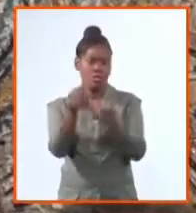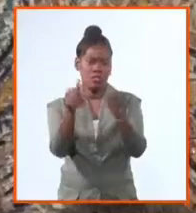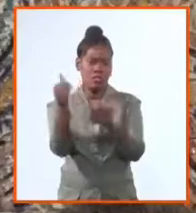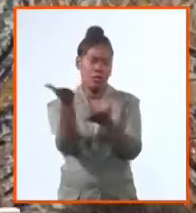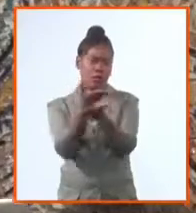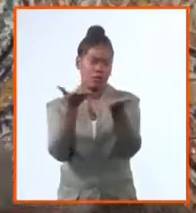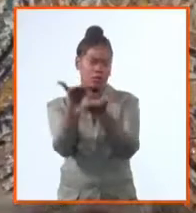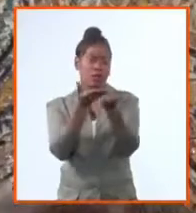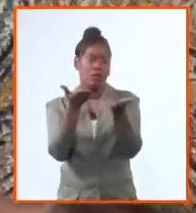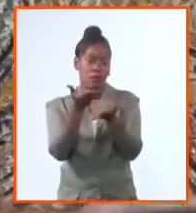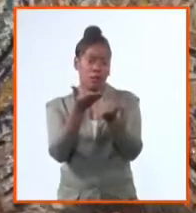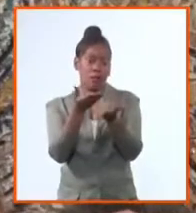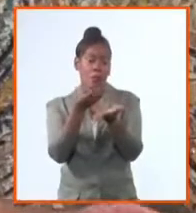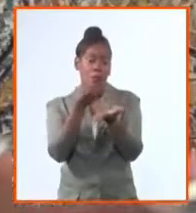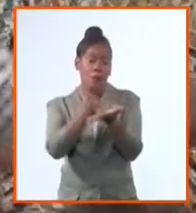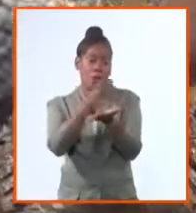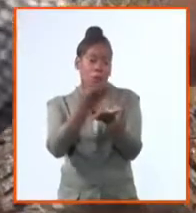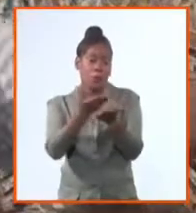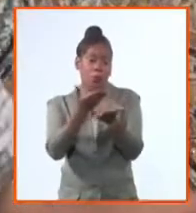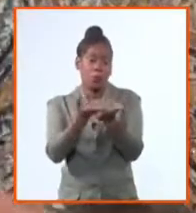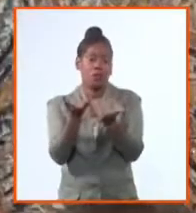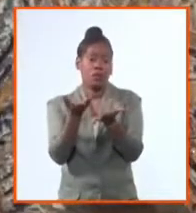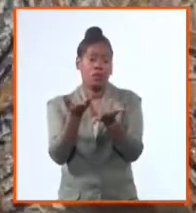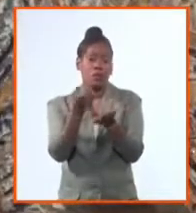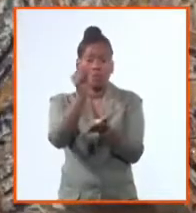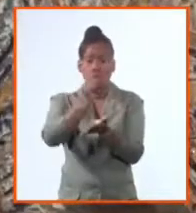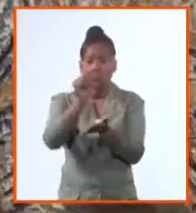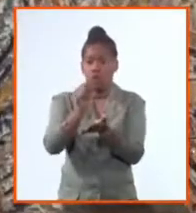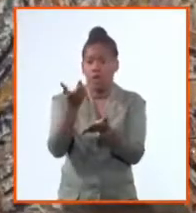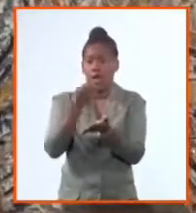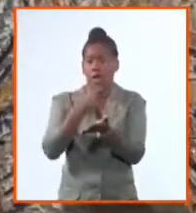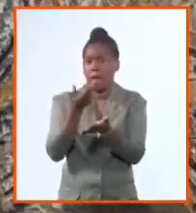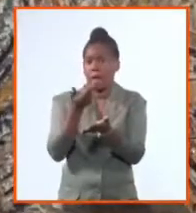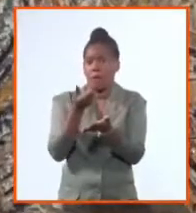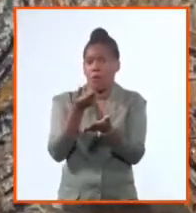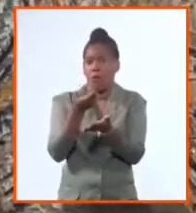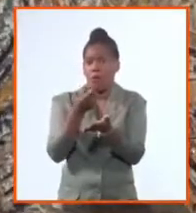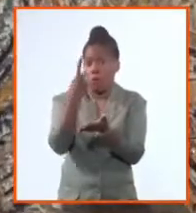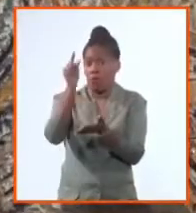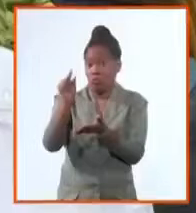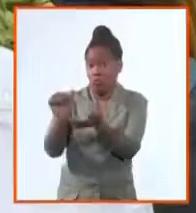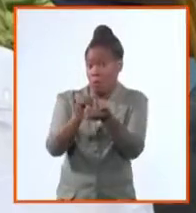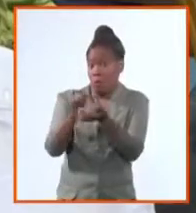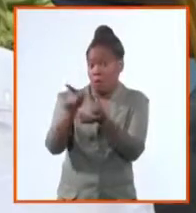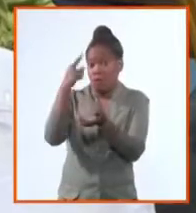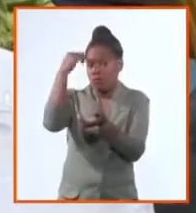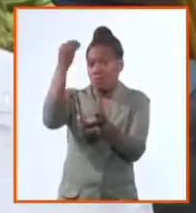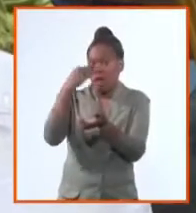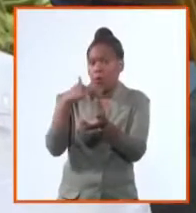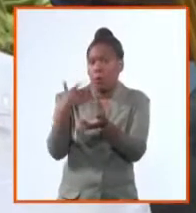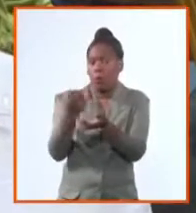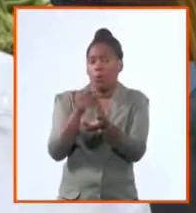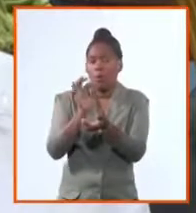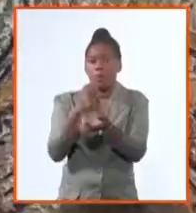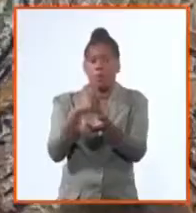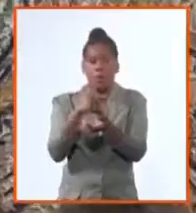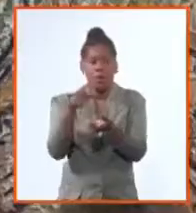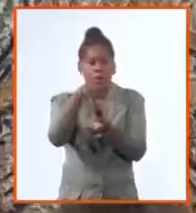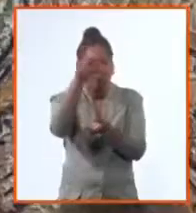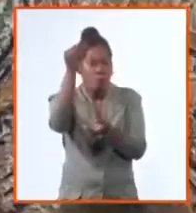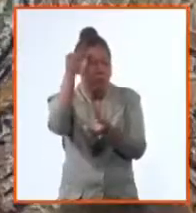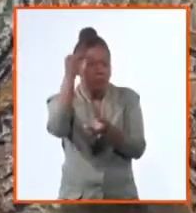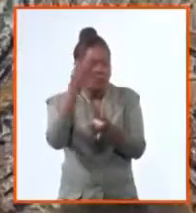de decisiones, también los sistemas de gestión. Julio César encabeza un sistema de gestión que se ha convertido en modelo para el país,